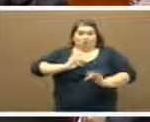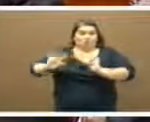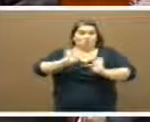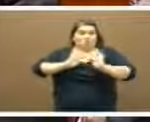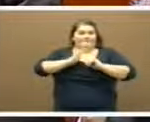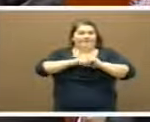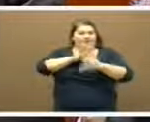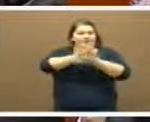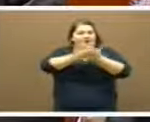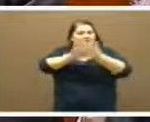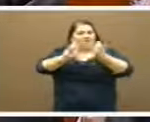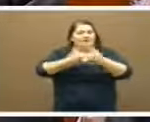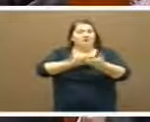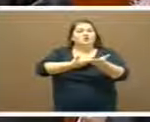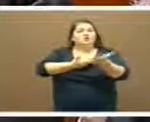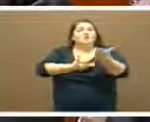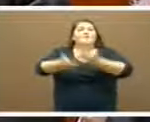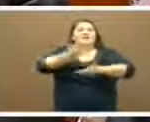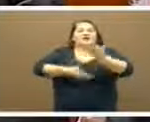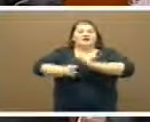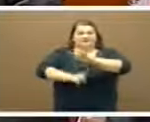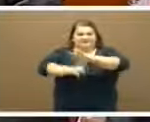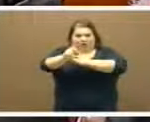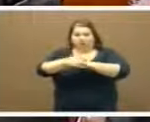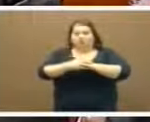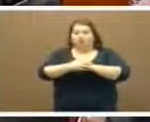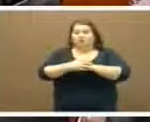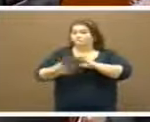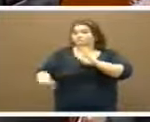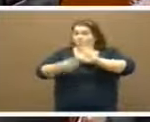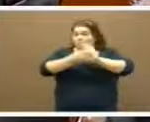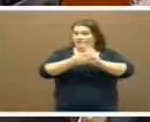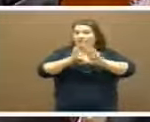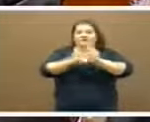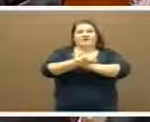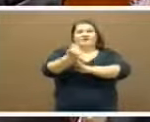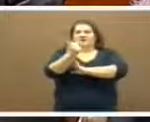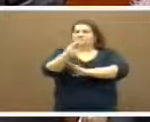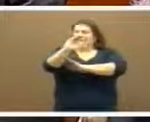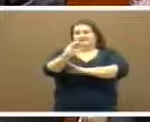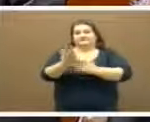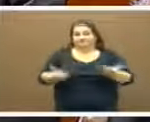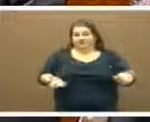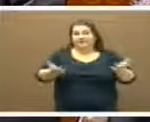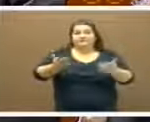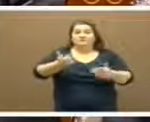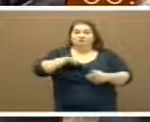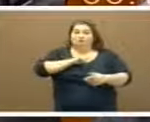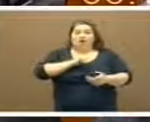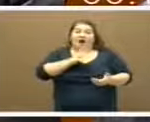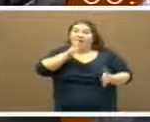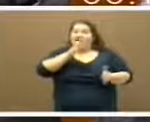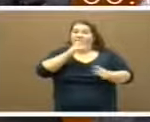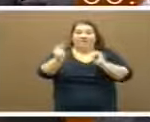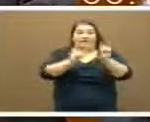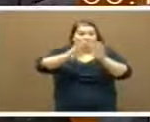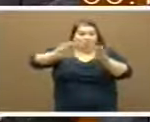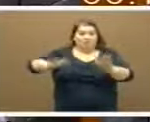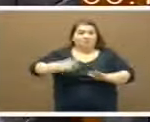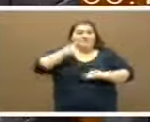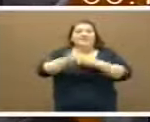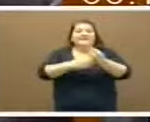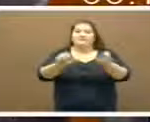palabra para hablar de cooperación al desarrollo, prácticamente va incluida y es de mayor cantidad la que tenemos. Por lo tanto, nos reservamos al final del debate a ver qué es lo